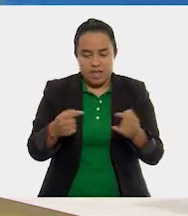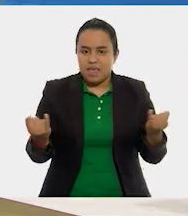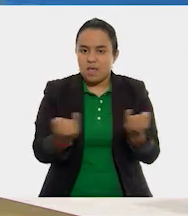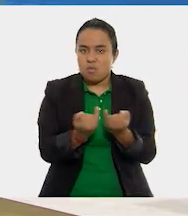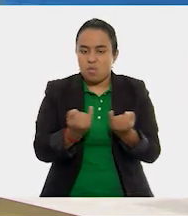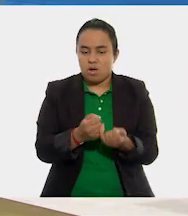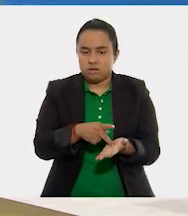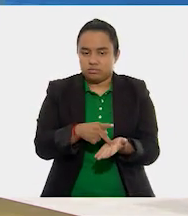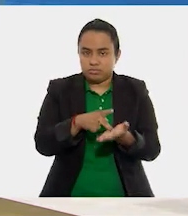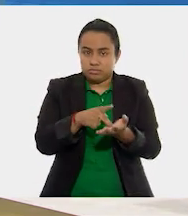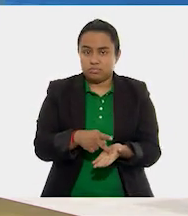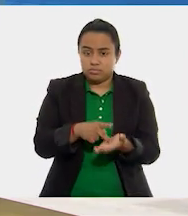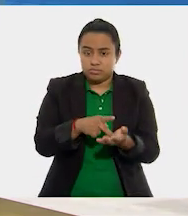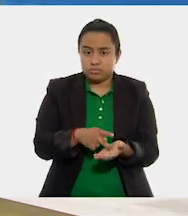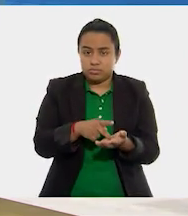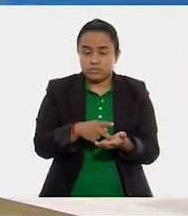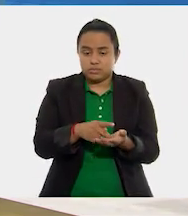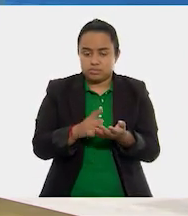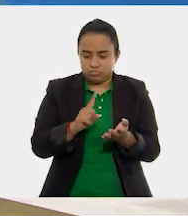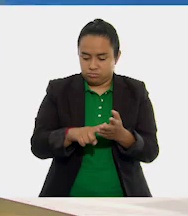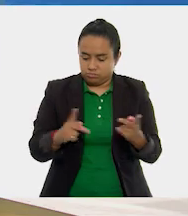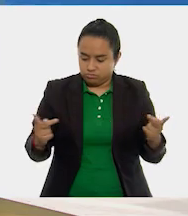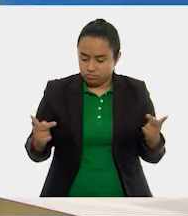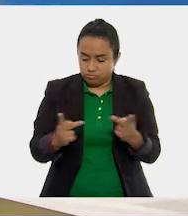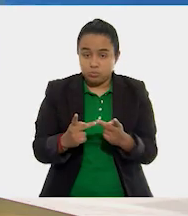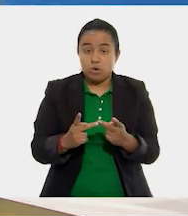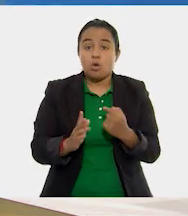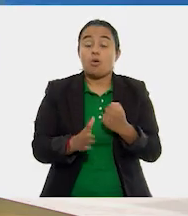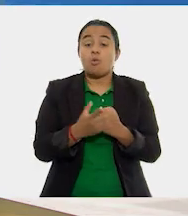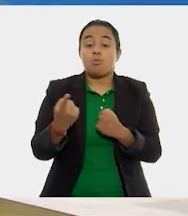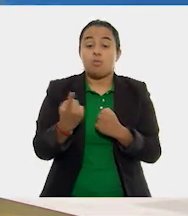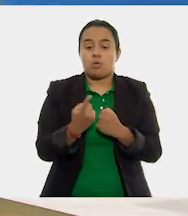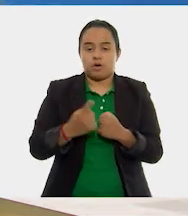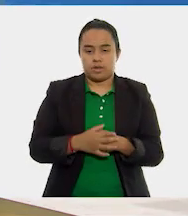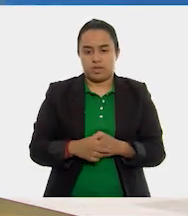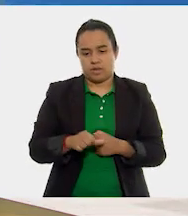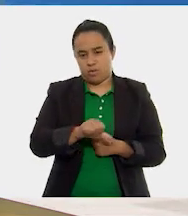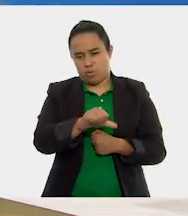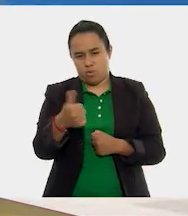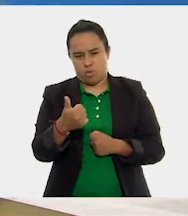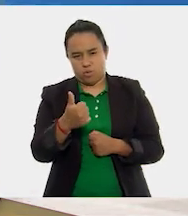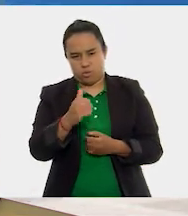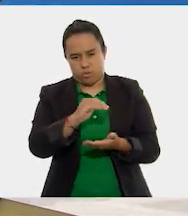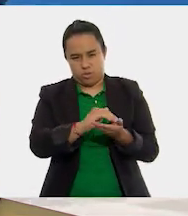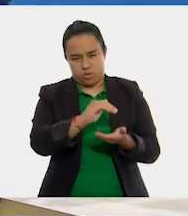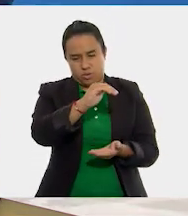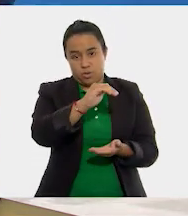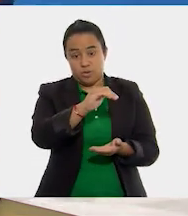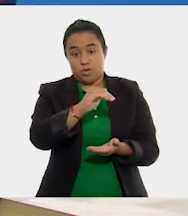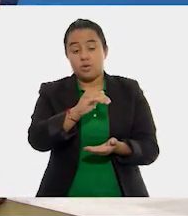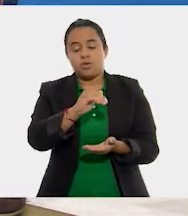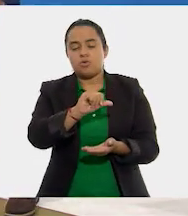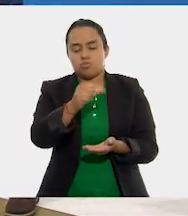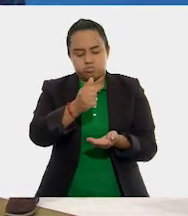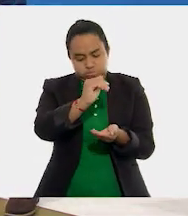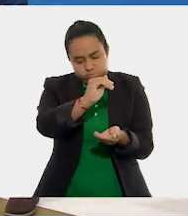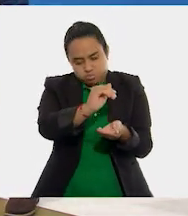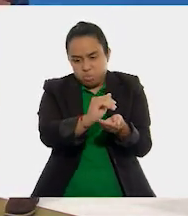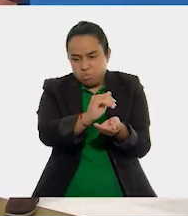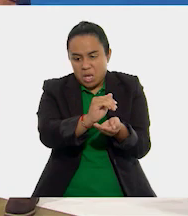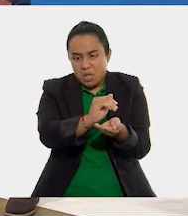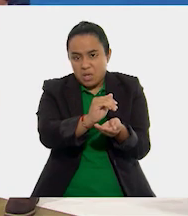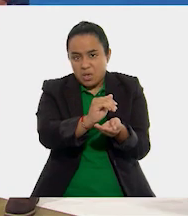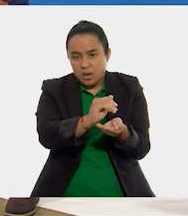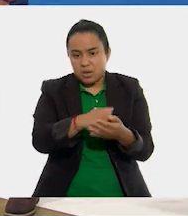misma cantidad, coincide porque en este caso el otro, el que colocamos después, fue muy pequeño.